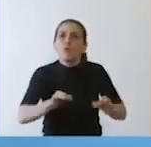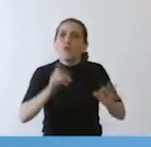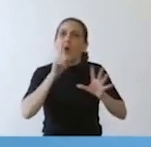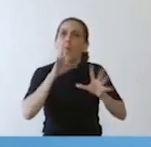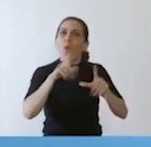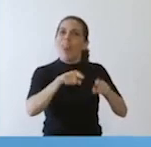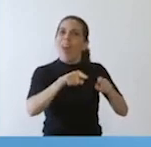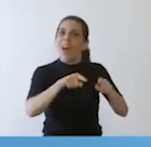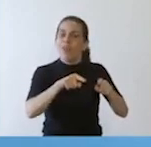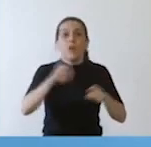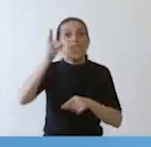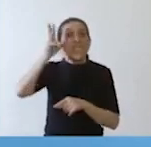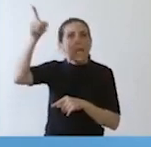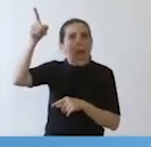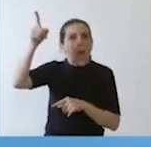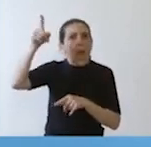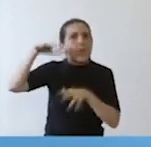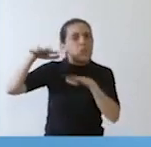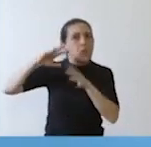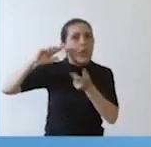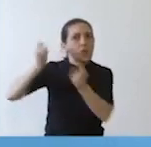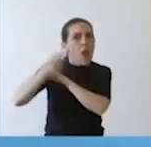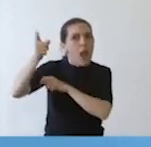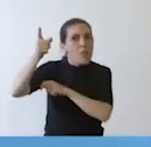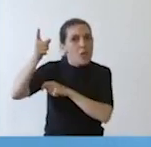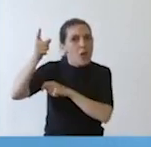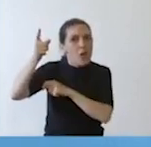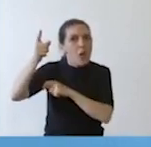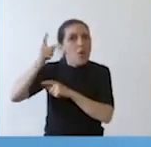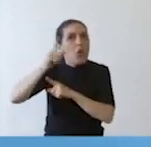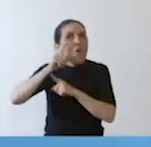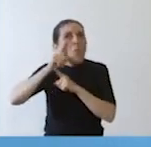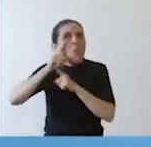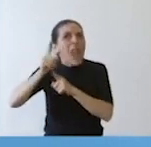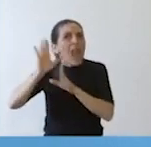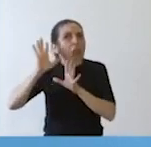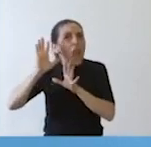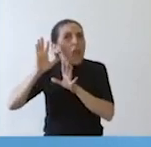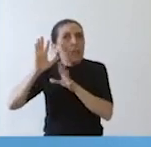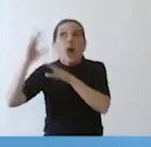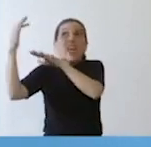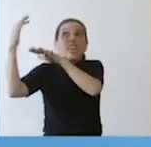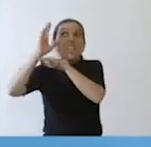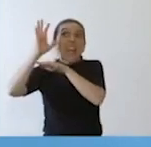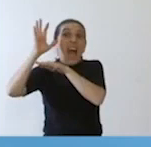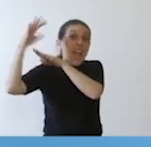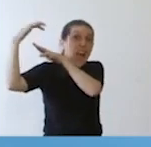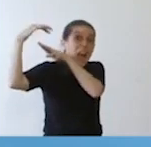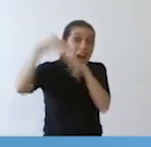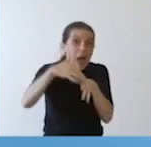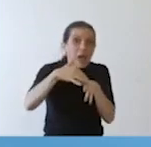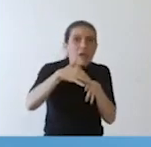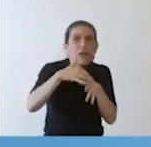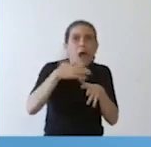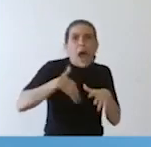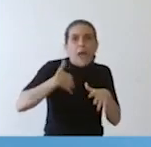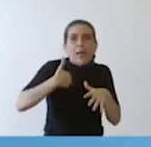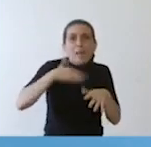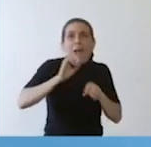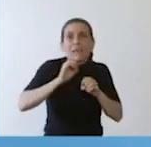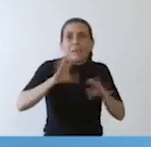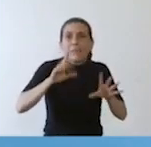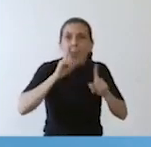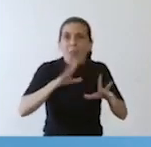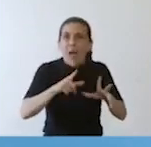situación de Italia cambió el grado de riesgo de la Argentina. Hasta que explotó, digamos,